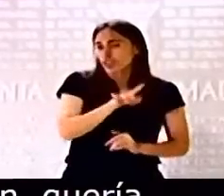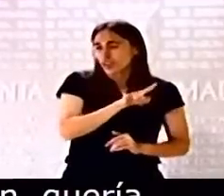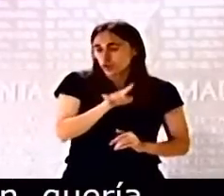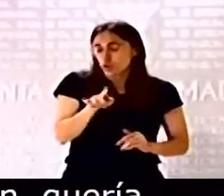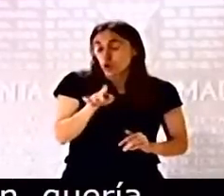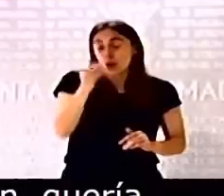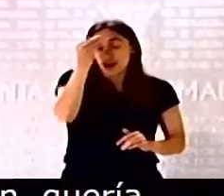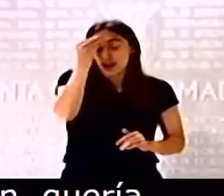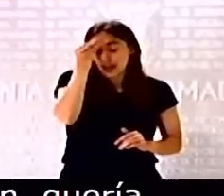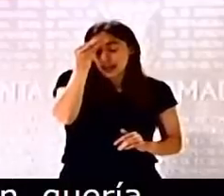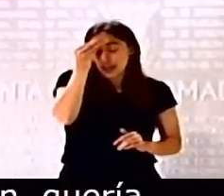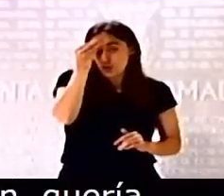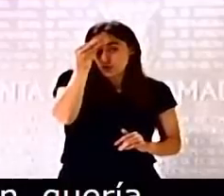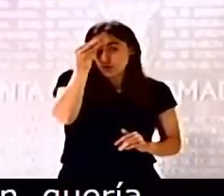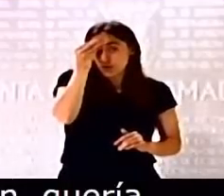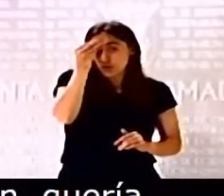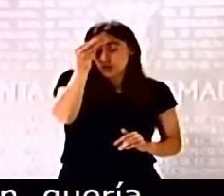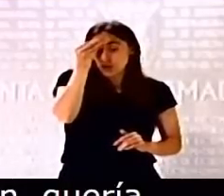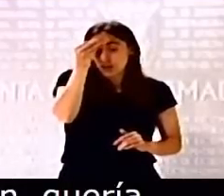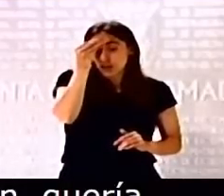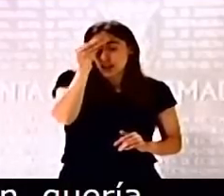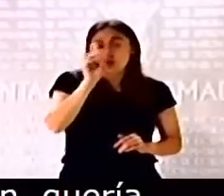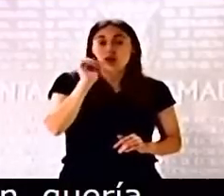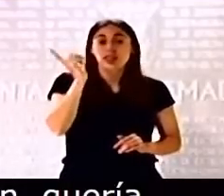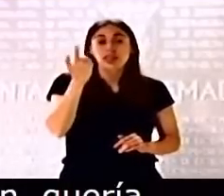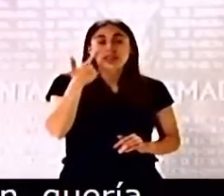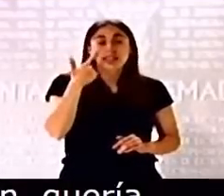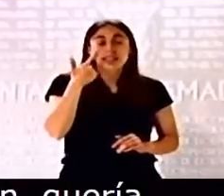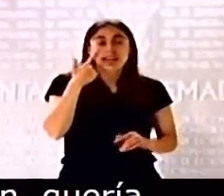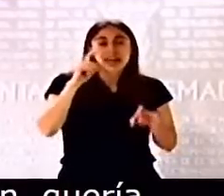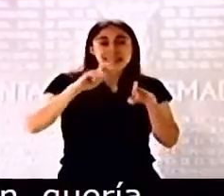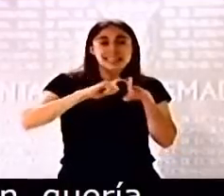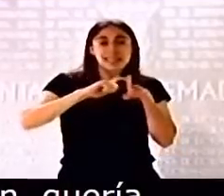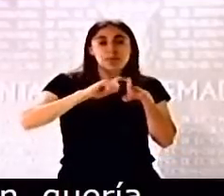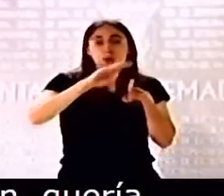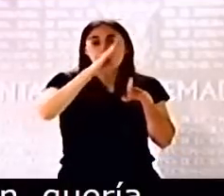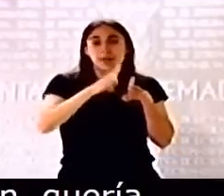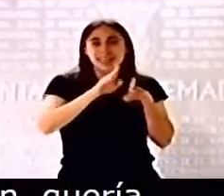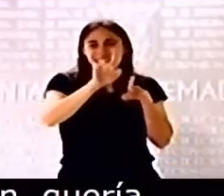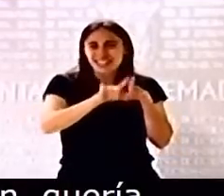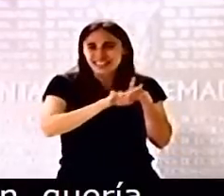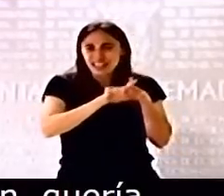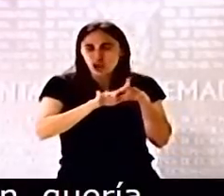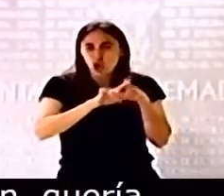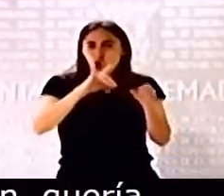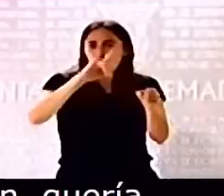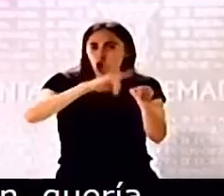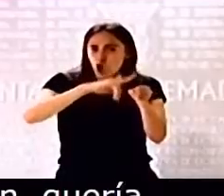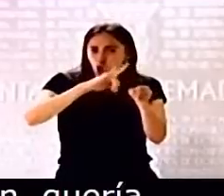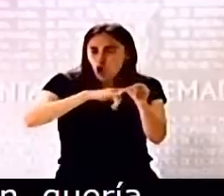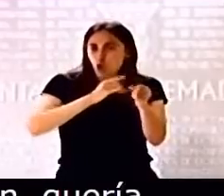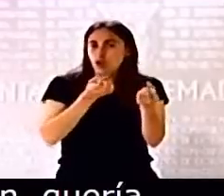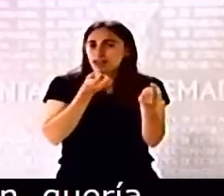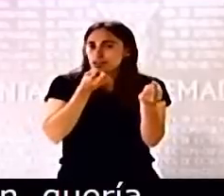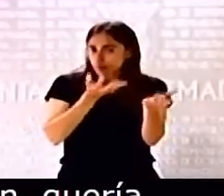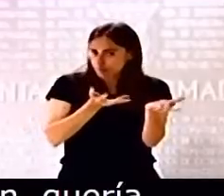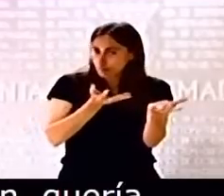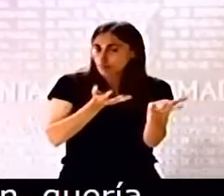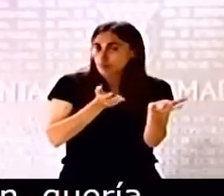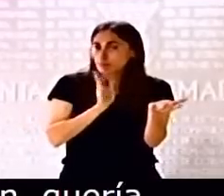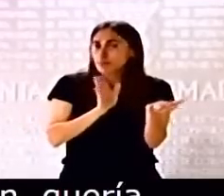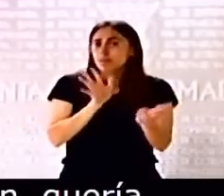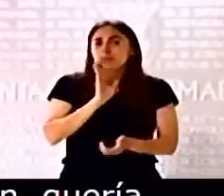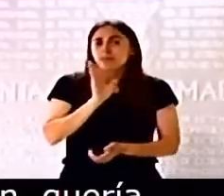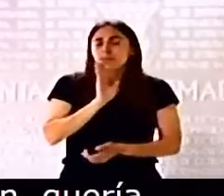Entiendo que detectaron o si es de variante brasileña se anunciará el lunes, como ha comentado, pero